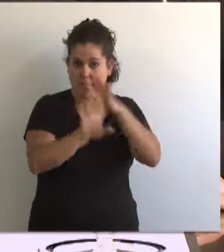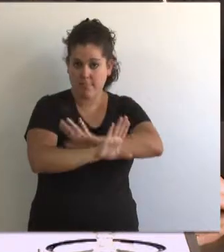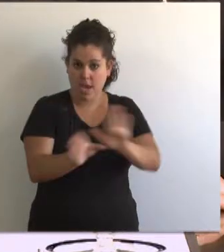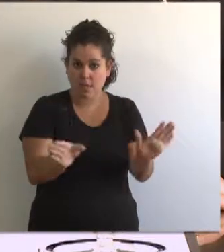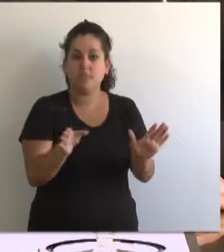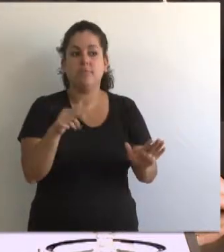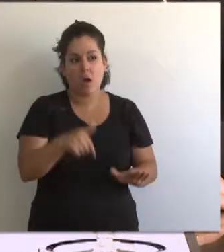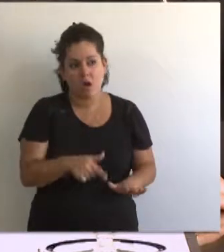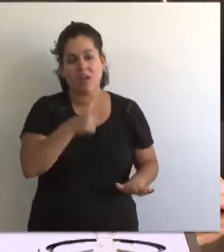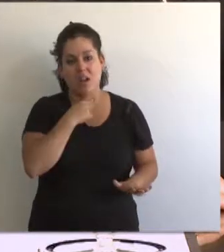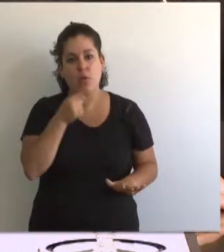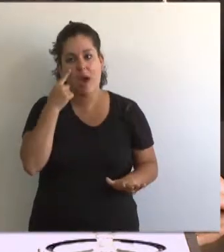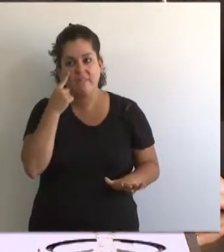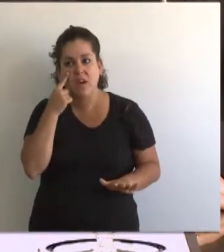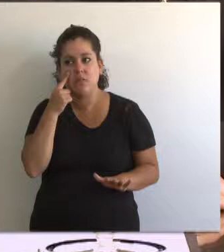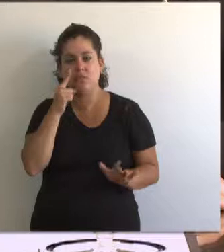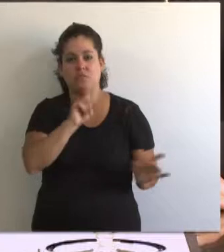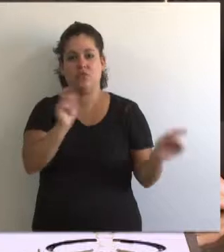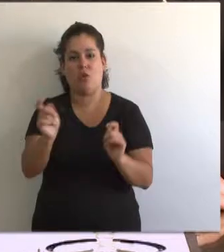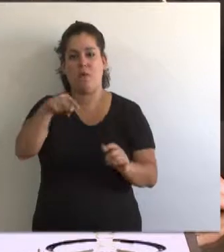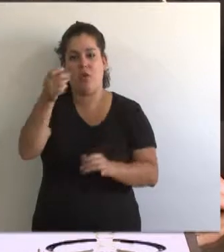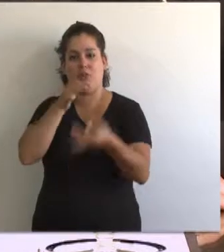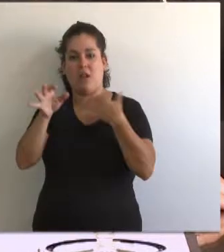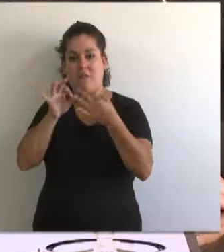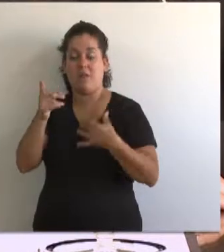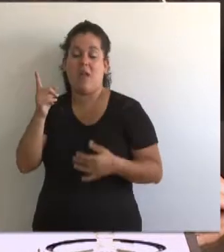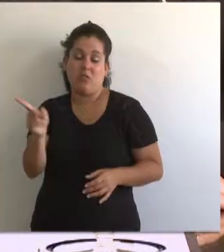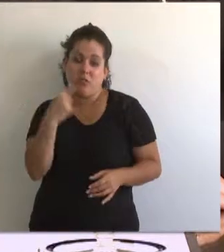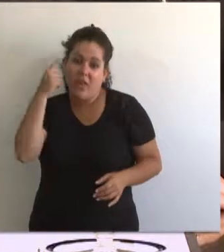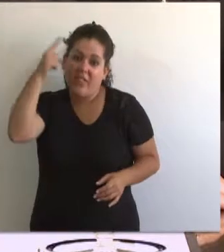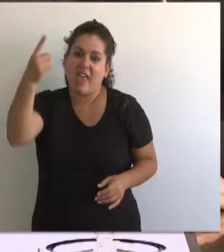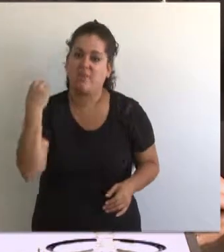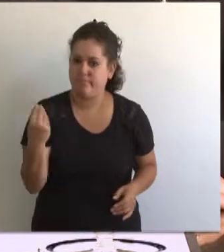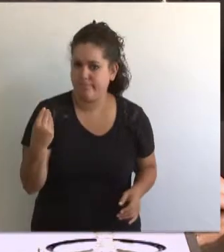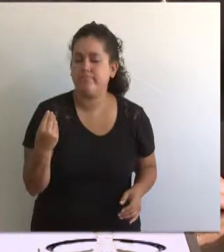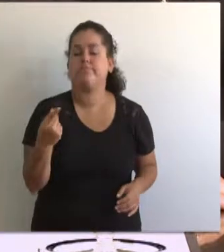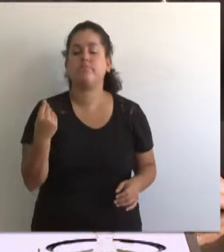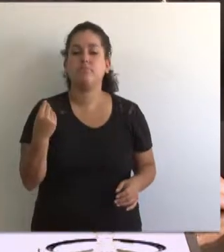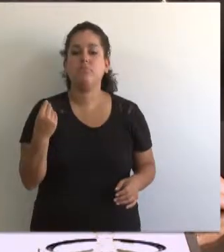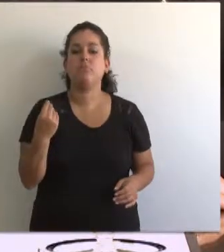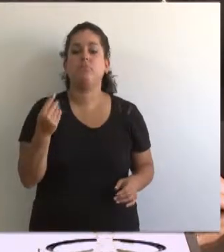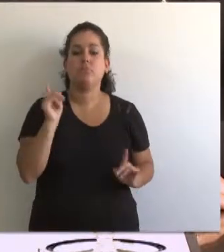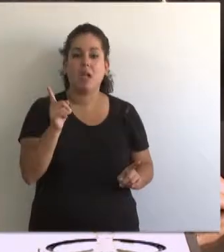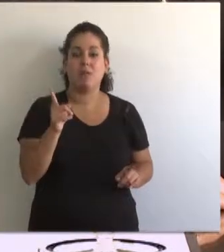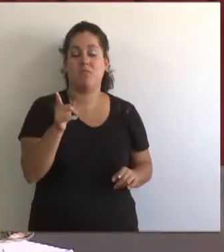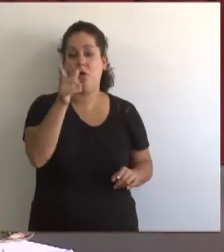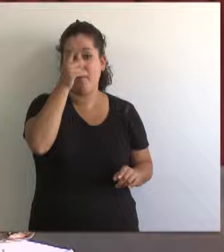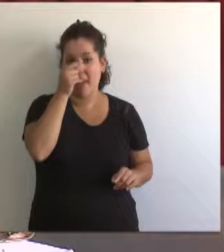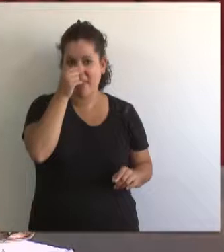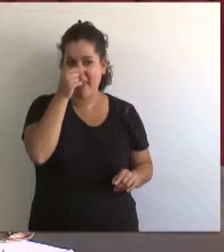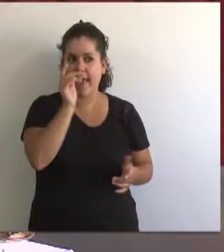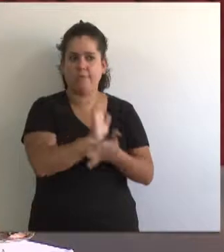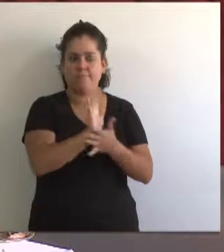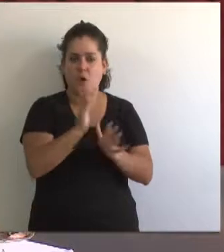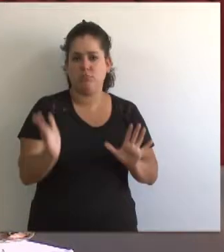y bueno, estamos buscando alternativas en el mercado interno. Y una idea que se nos ocurre es la de